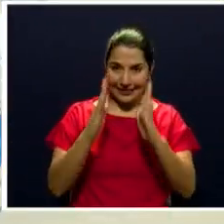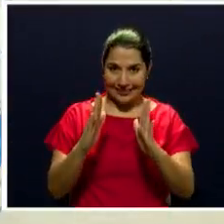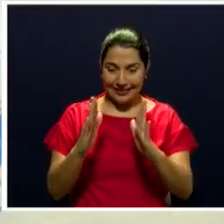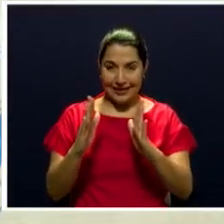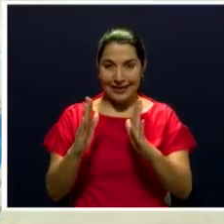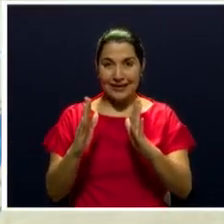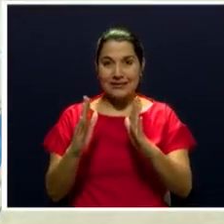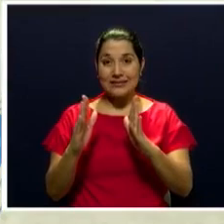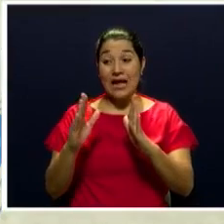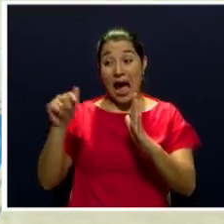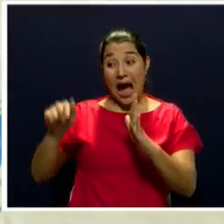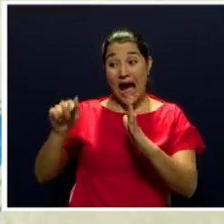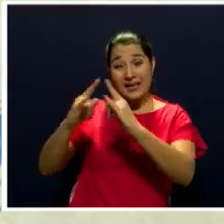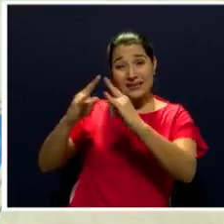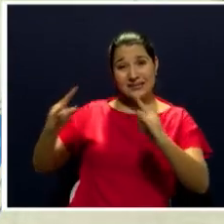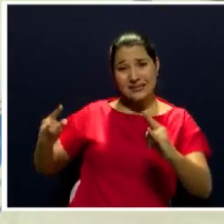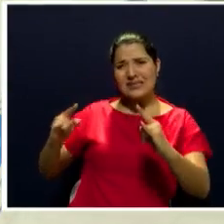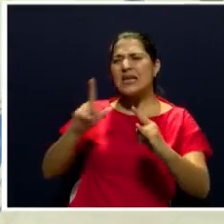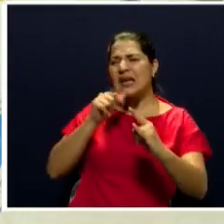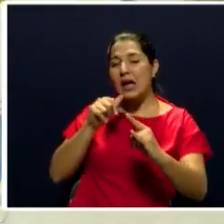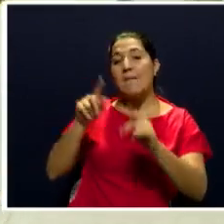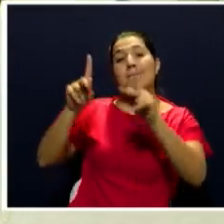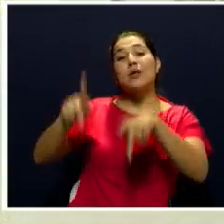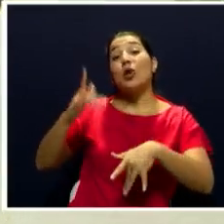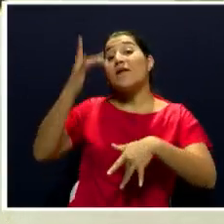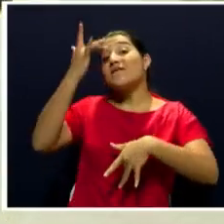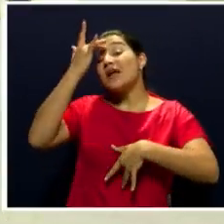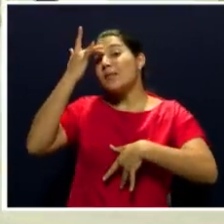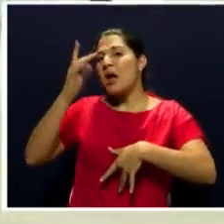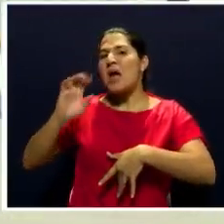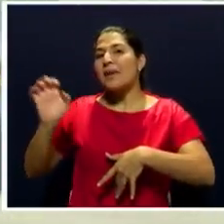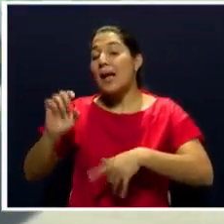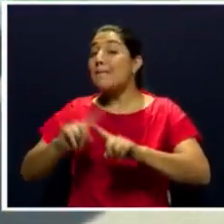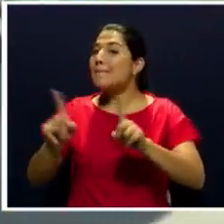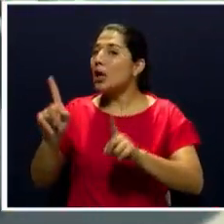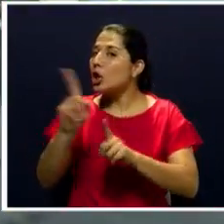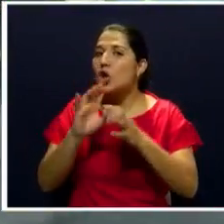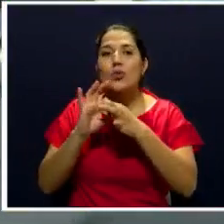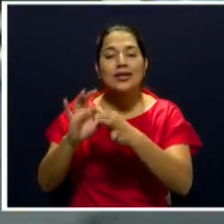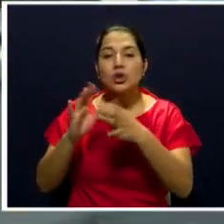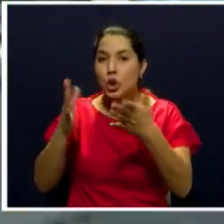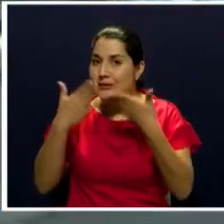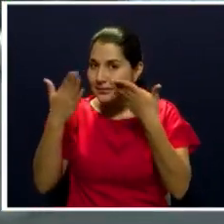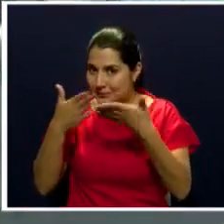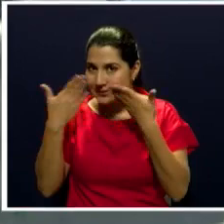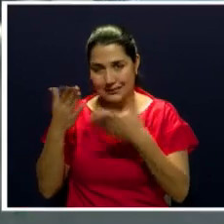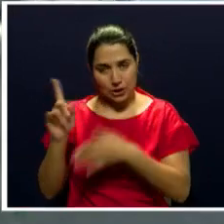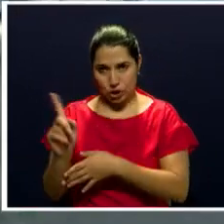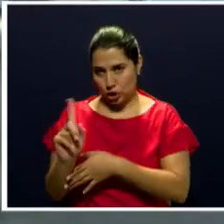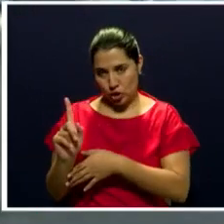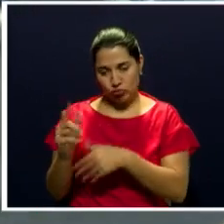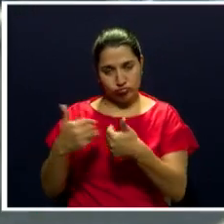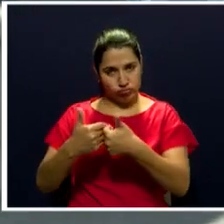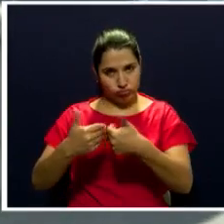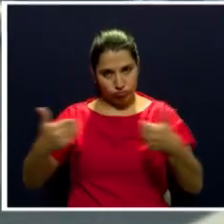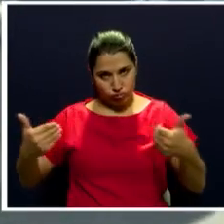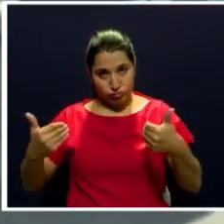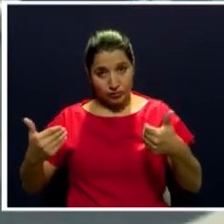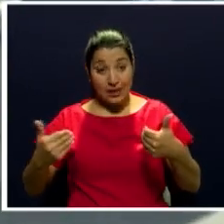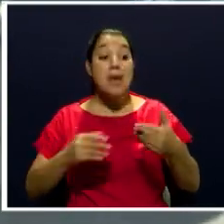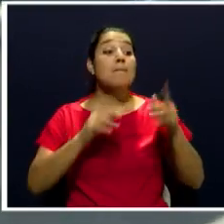las patologías no respiratorias y tomar el servicio de urgencias por completo